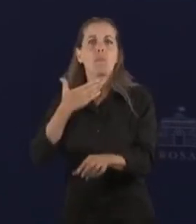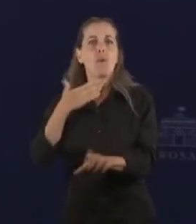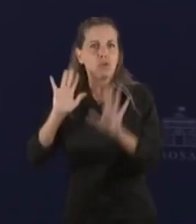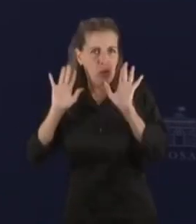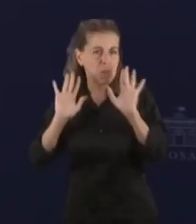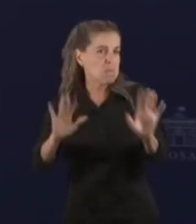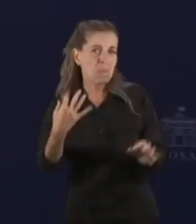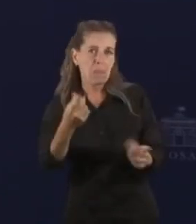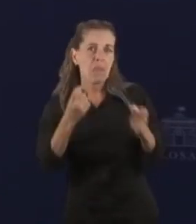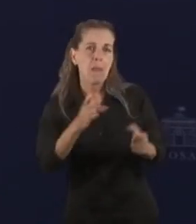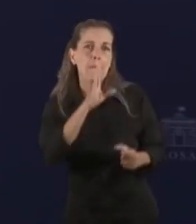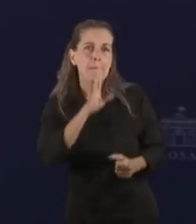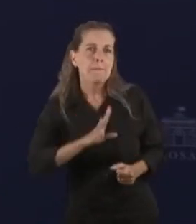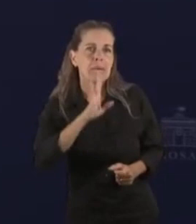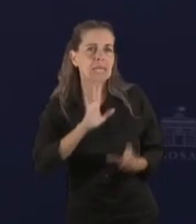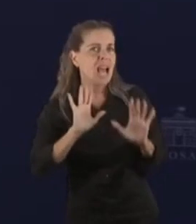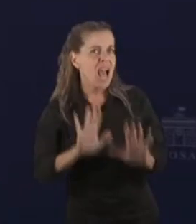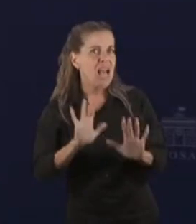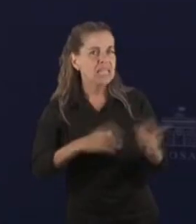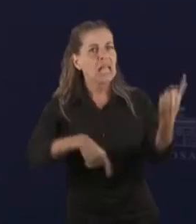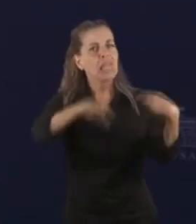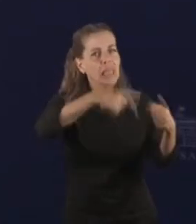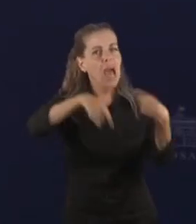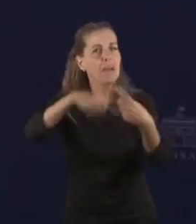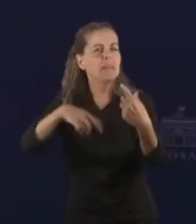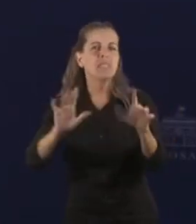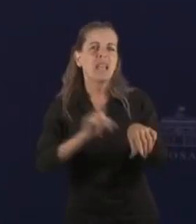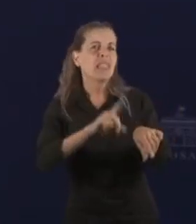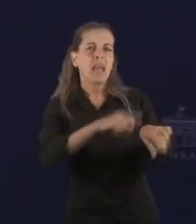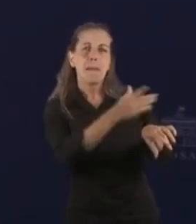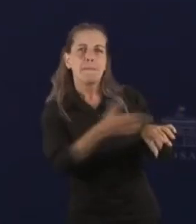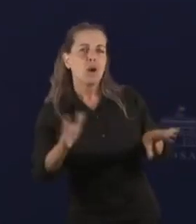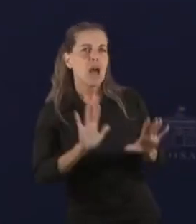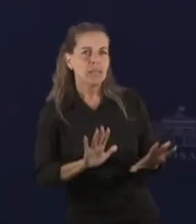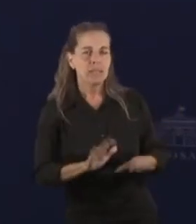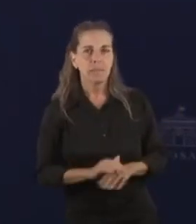y acostumbrarse a la burocracia Pero bueno es así son cuestiones de tiempos